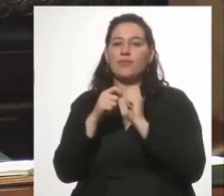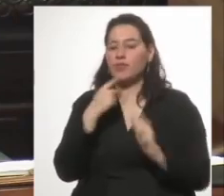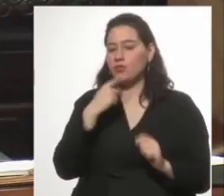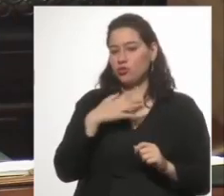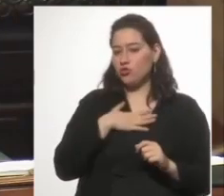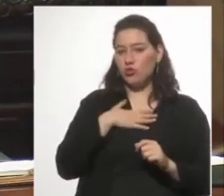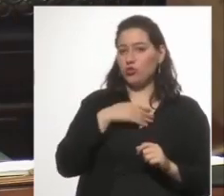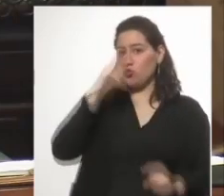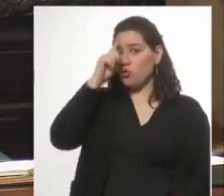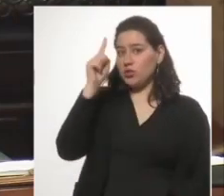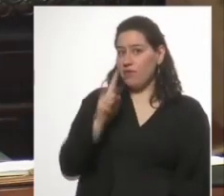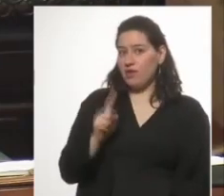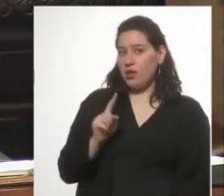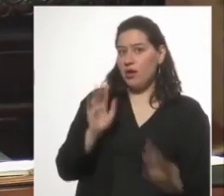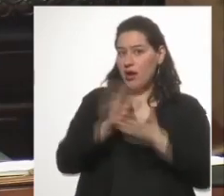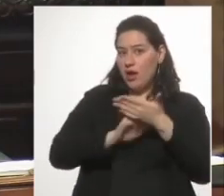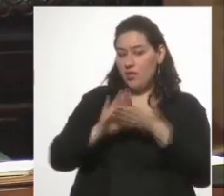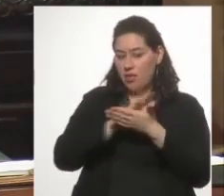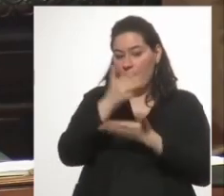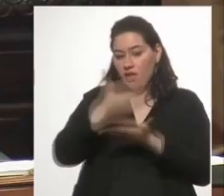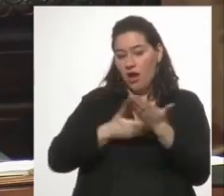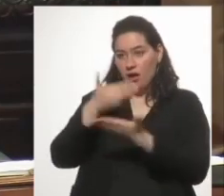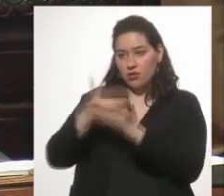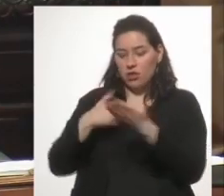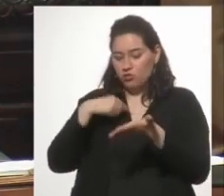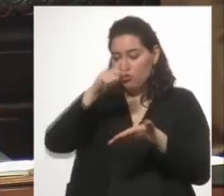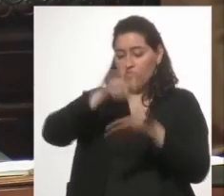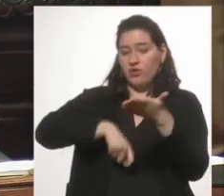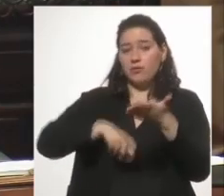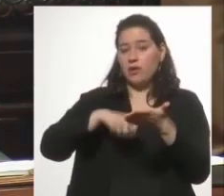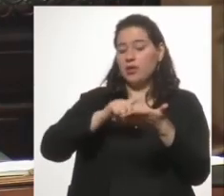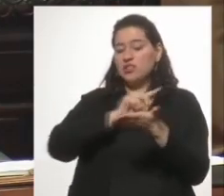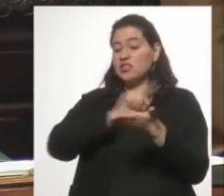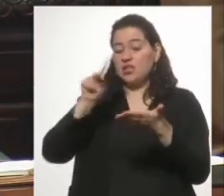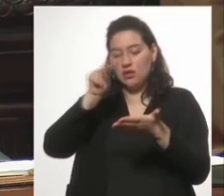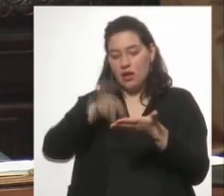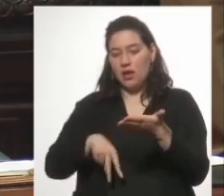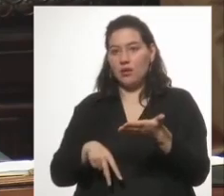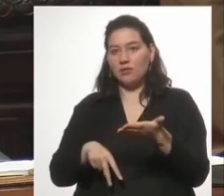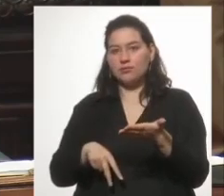yo no sabía nada de lo que estaba en las actas, yo firmé sin leer.